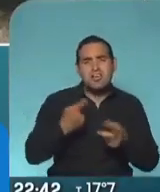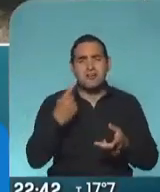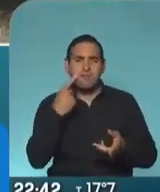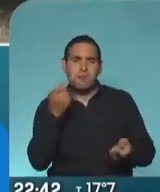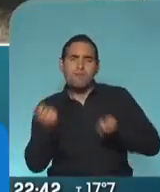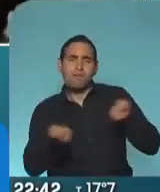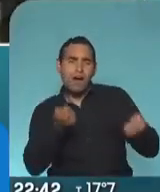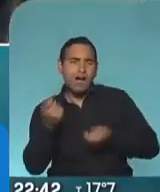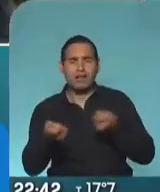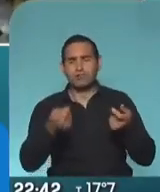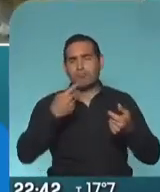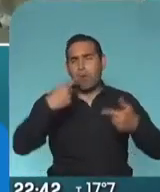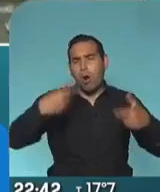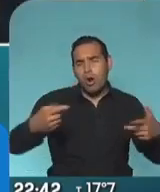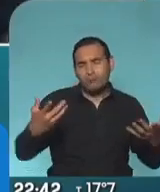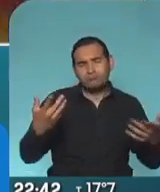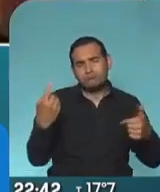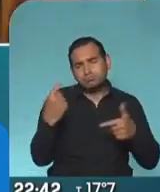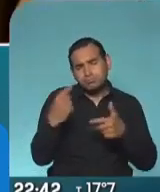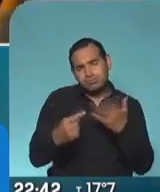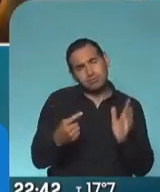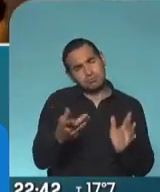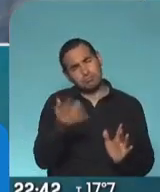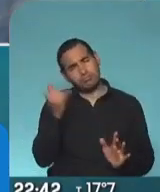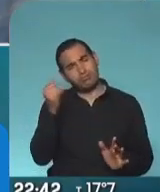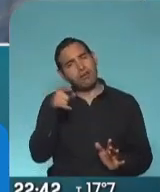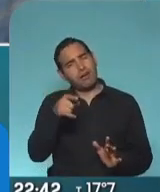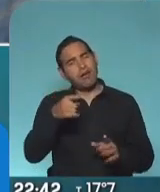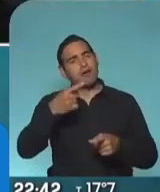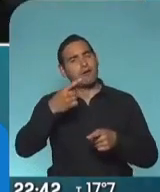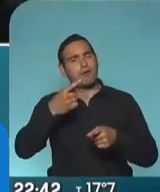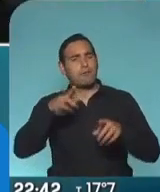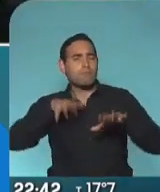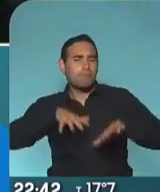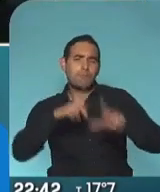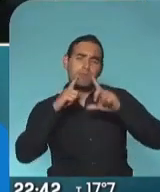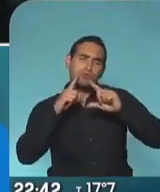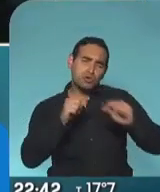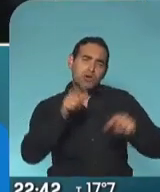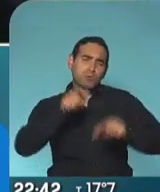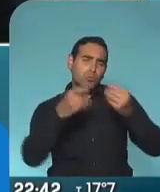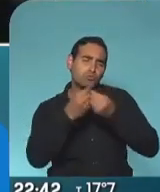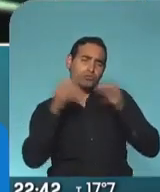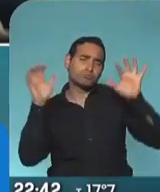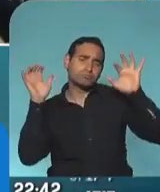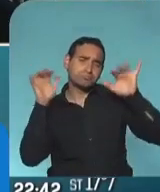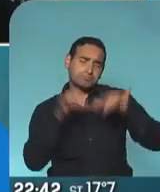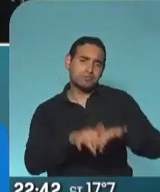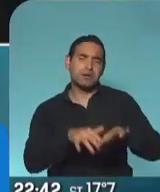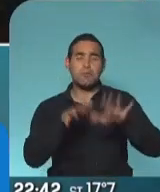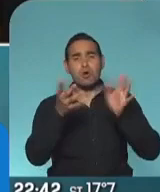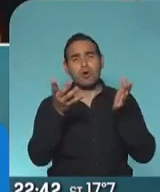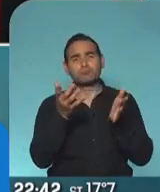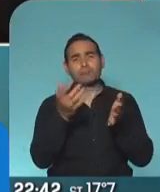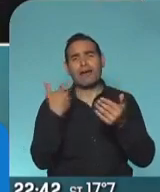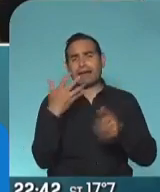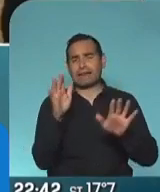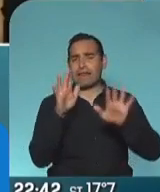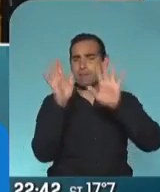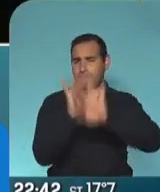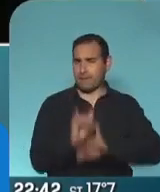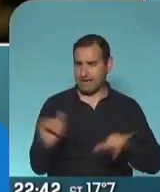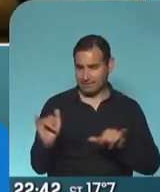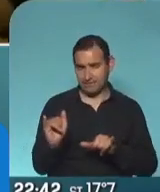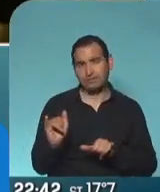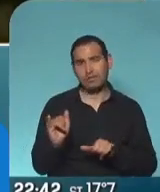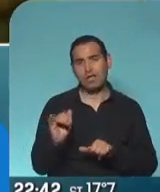baile, color, una serie de cuestiones que hablaban de manifestaciones a las que iba mucha gente, pero que se desarrollaban en general de manera bastante pacífica.